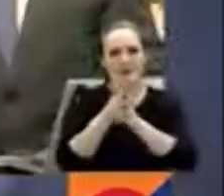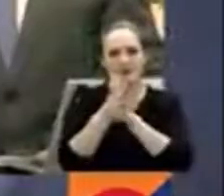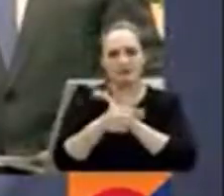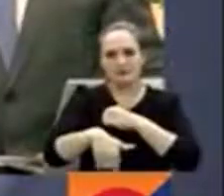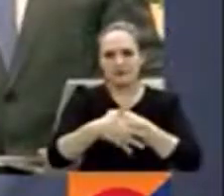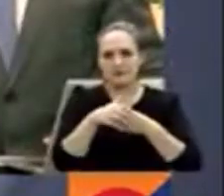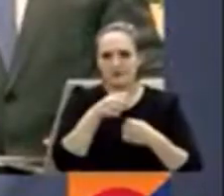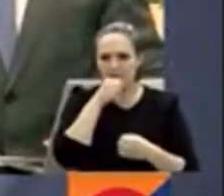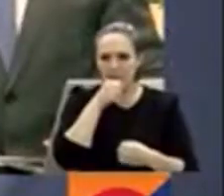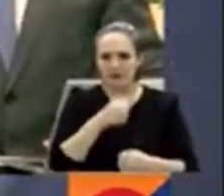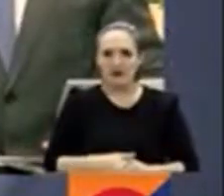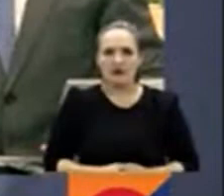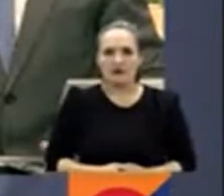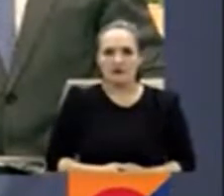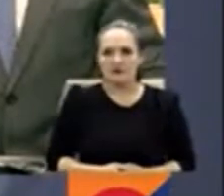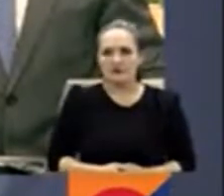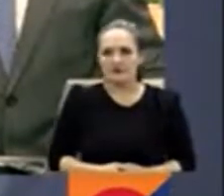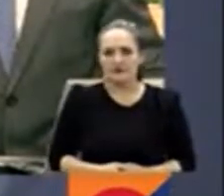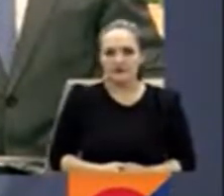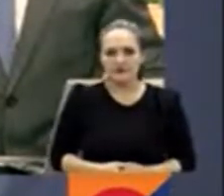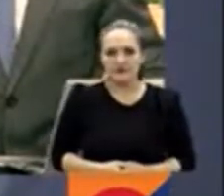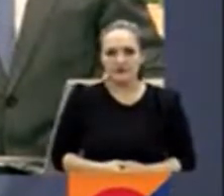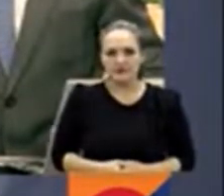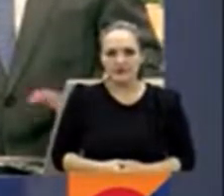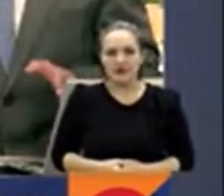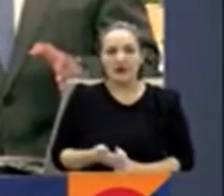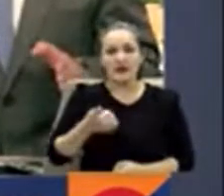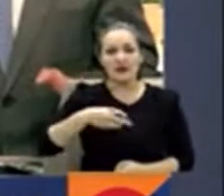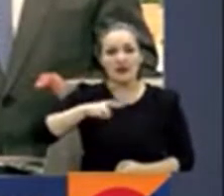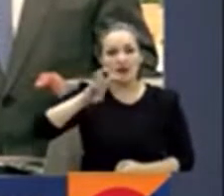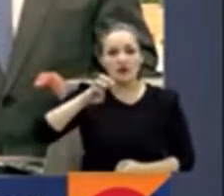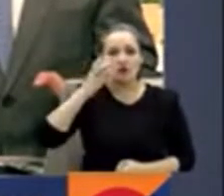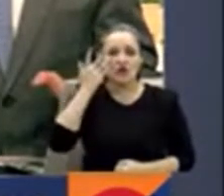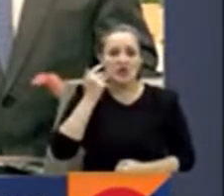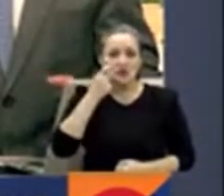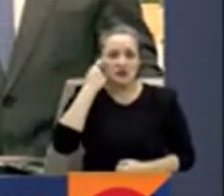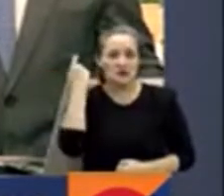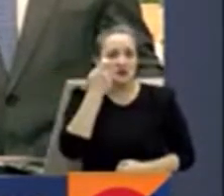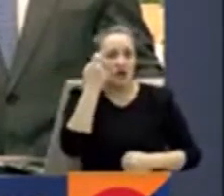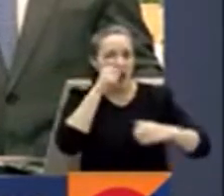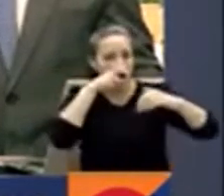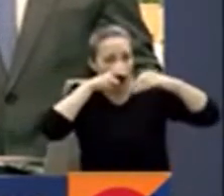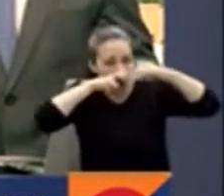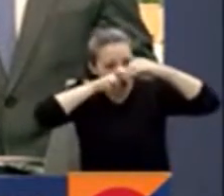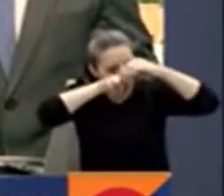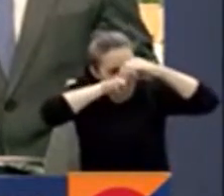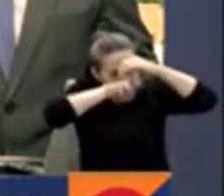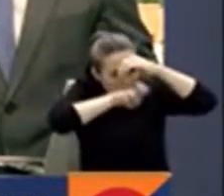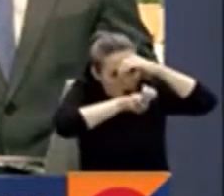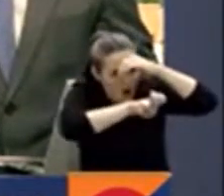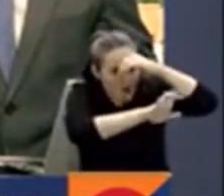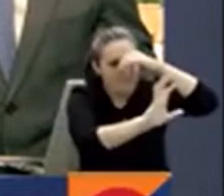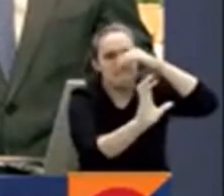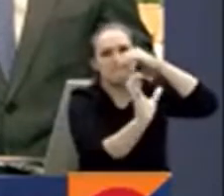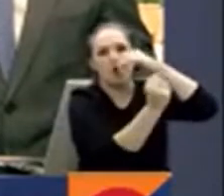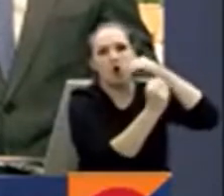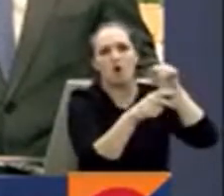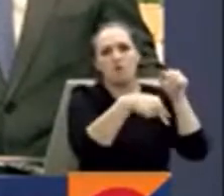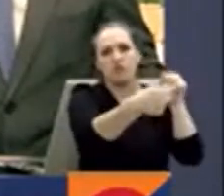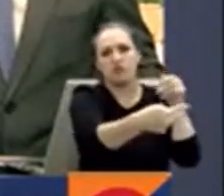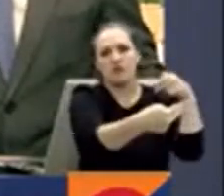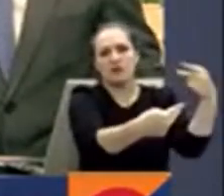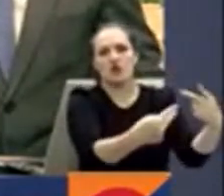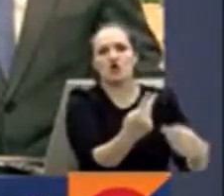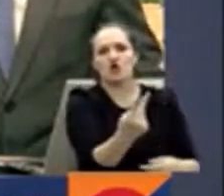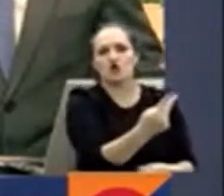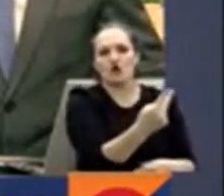24/7. Luego de una búsqueda que duró 18 días, Salvamento Minero encontró los cuerpos de los dos mineros desaparecidos